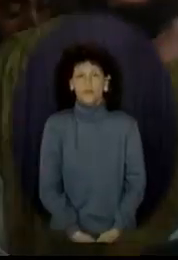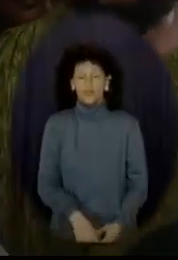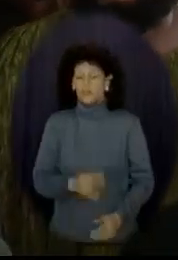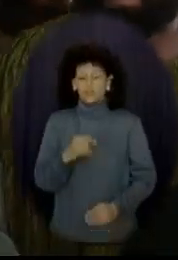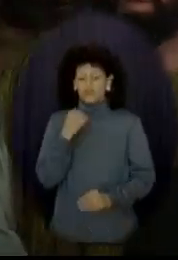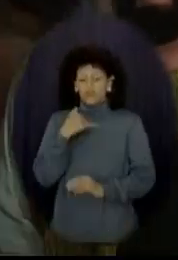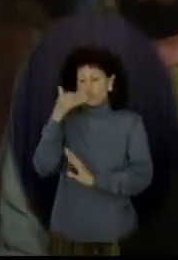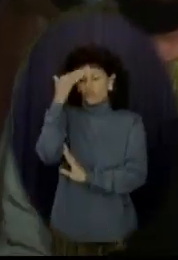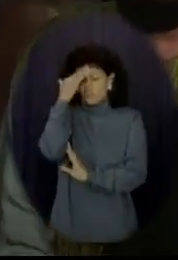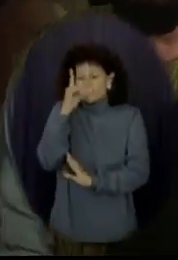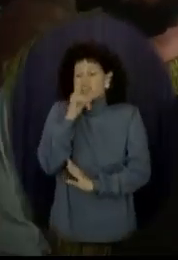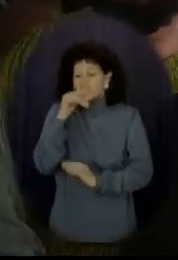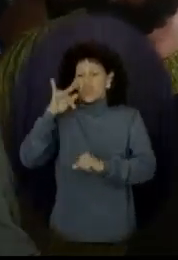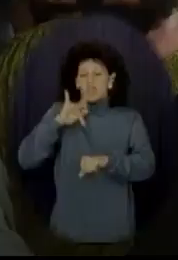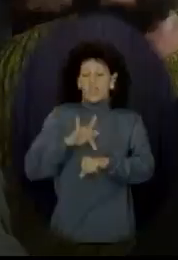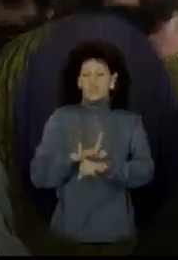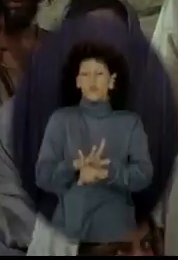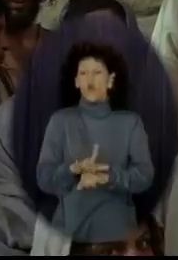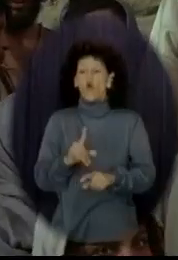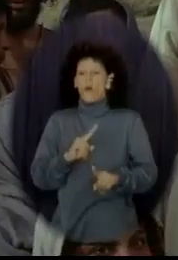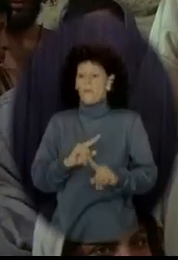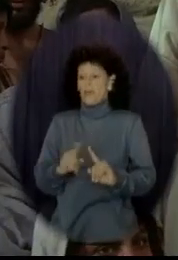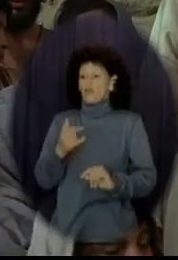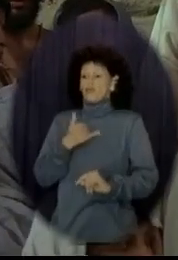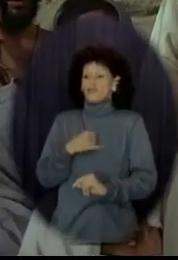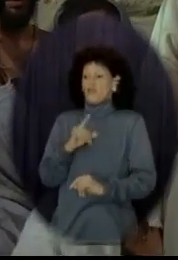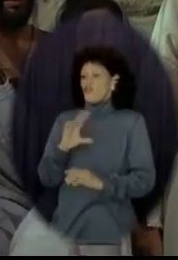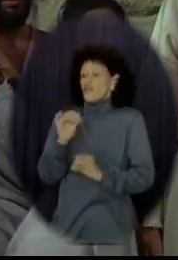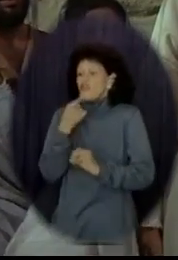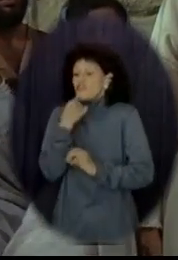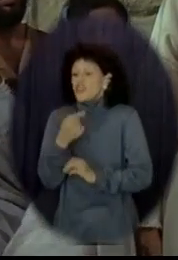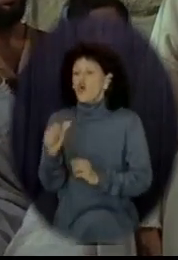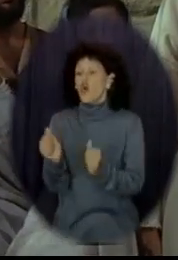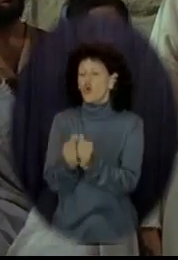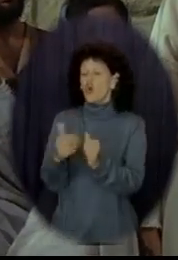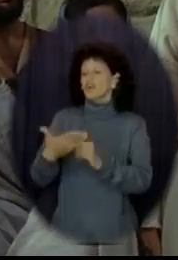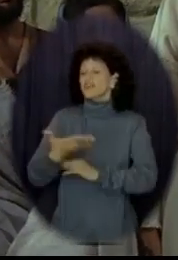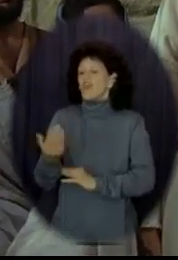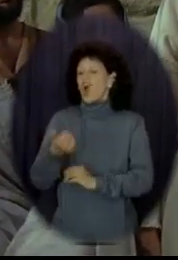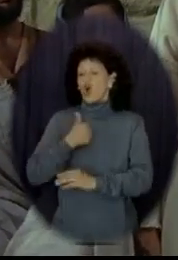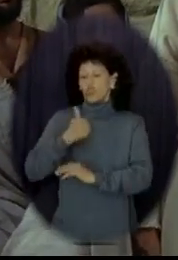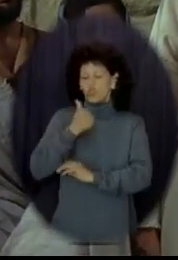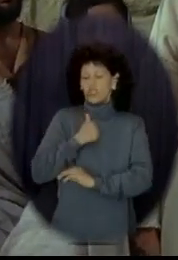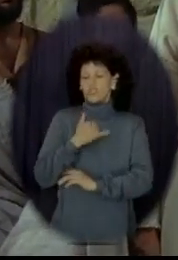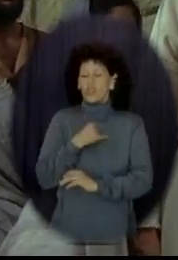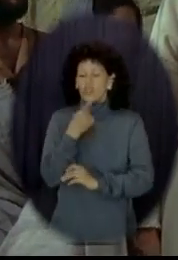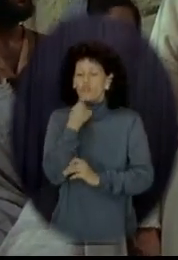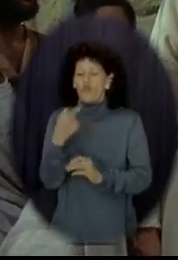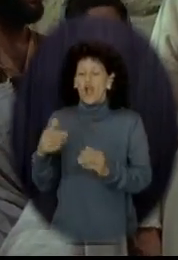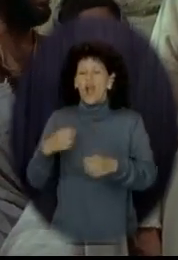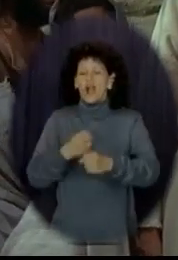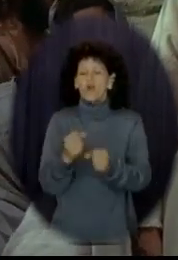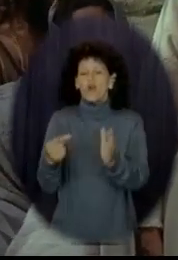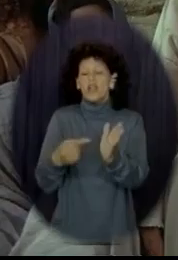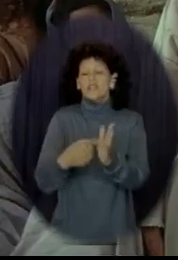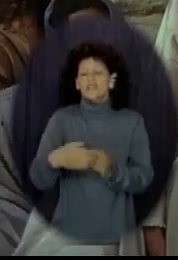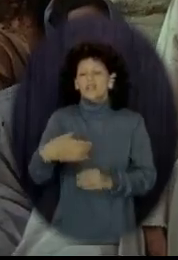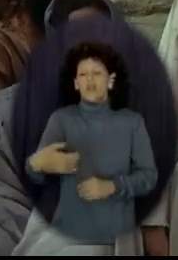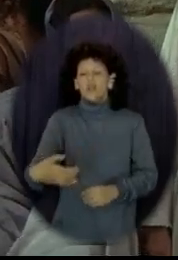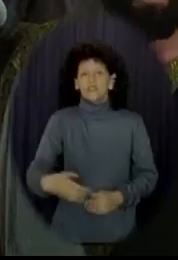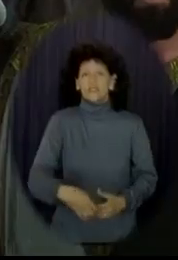No sabemos quién lo haya enviado. Pues yo tampoco les digo con qué autoridad hago esto.